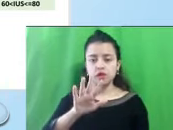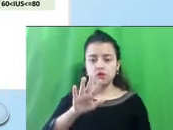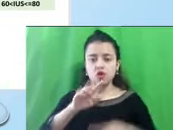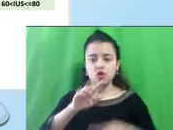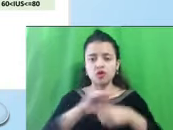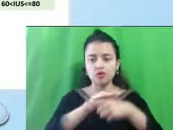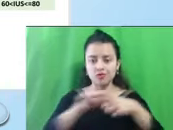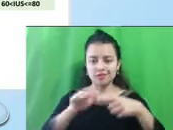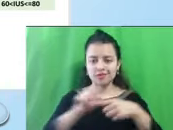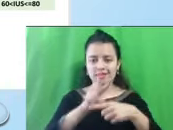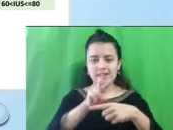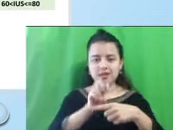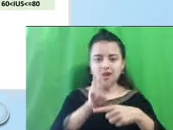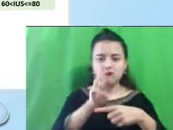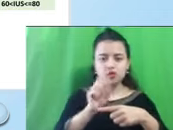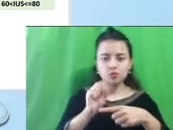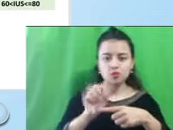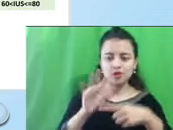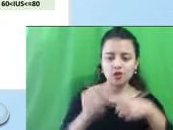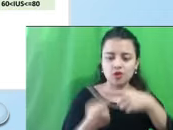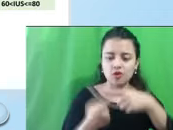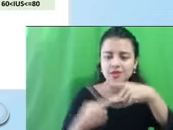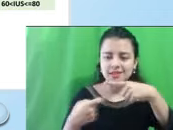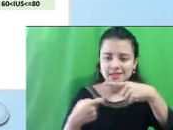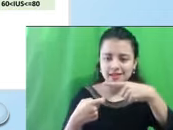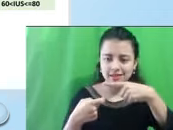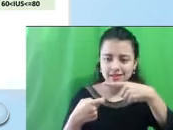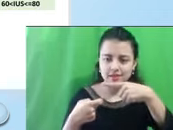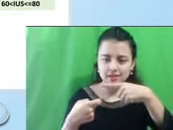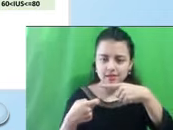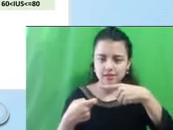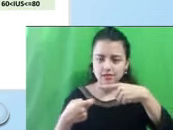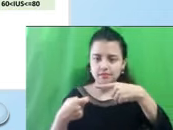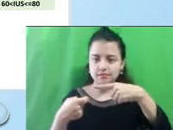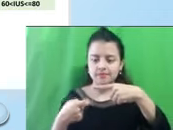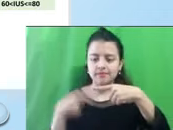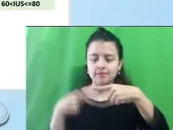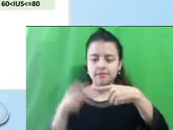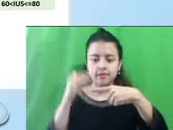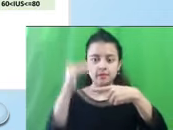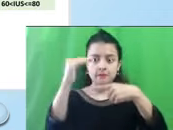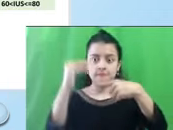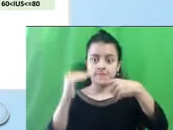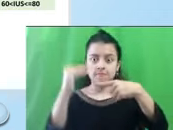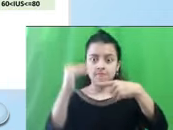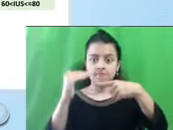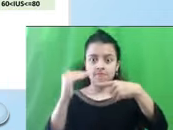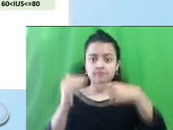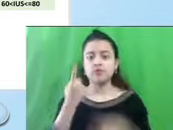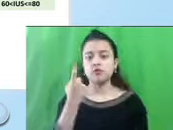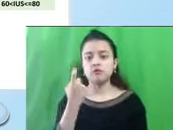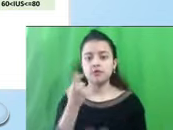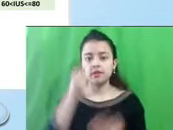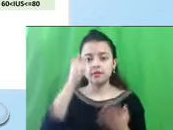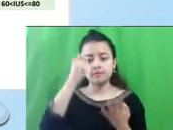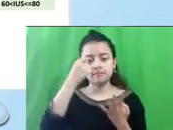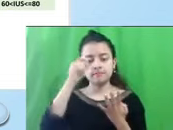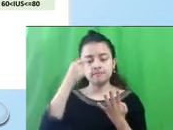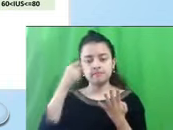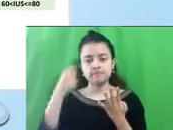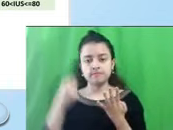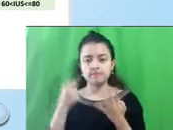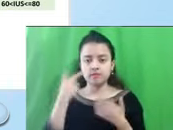momento presentando los indicadores para este año, que serán pues evaluados y subidos al sistema. Hay un indicador que